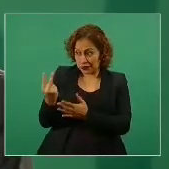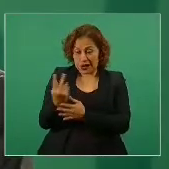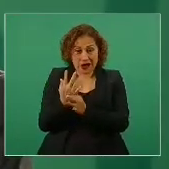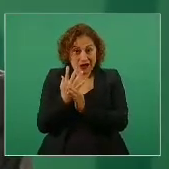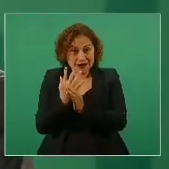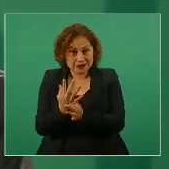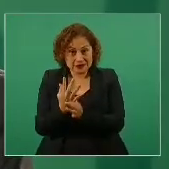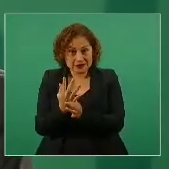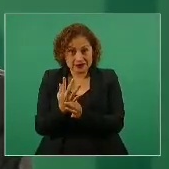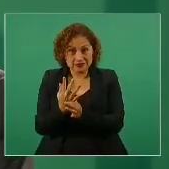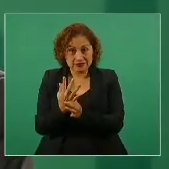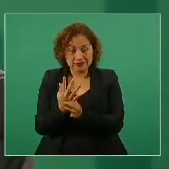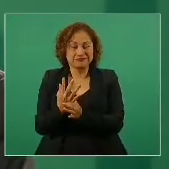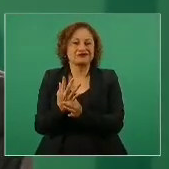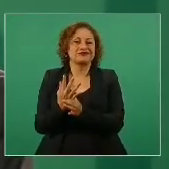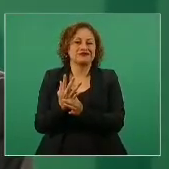ninguna